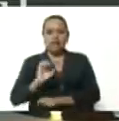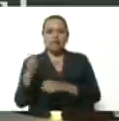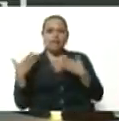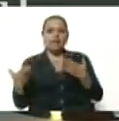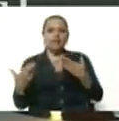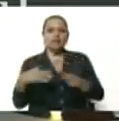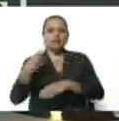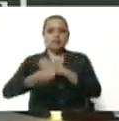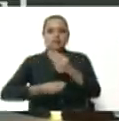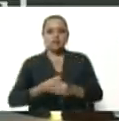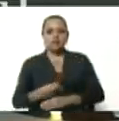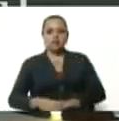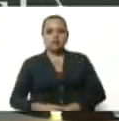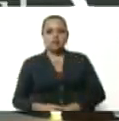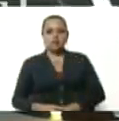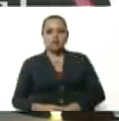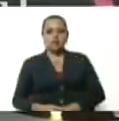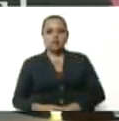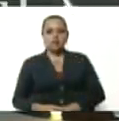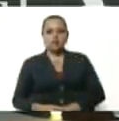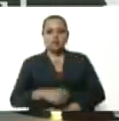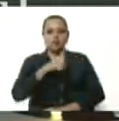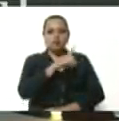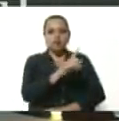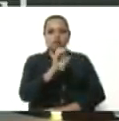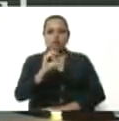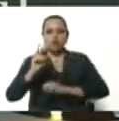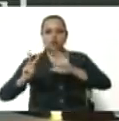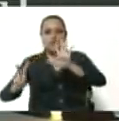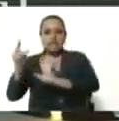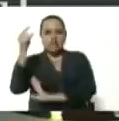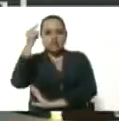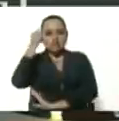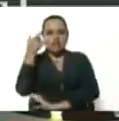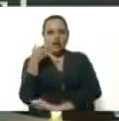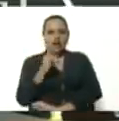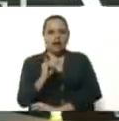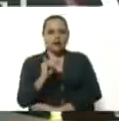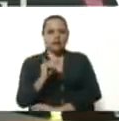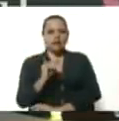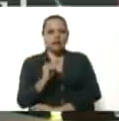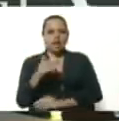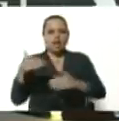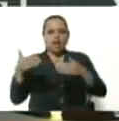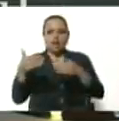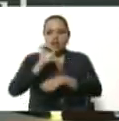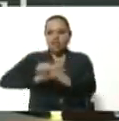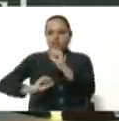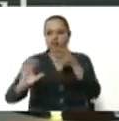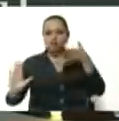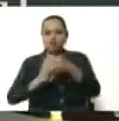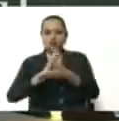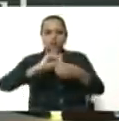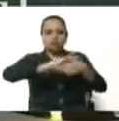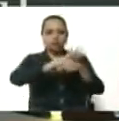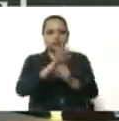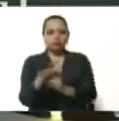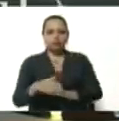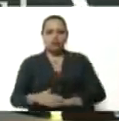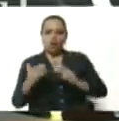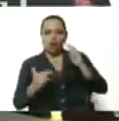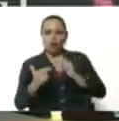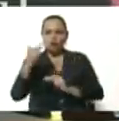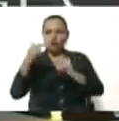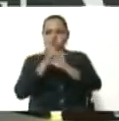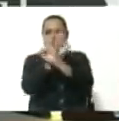hecho durante estos 107 días en que hemos estado batallando contra esta pandemia, construyendo